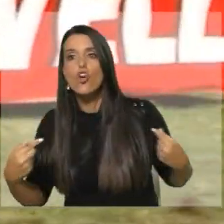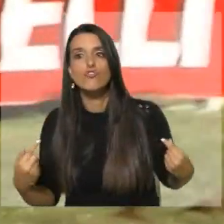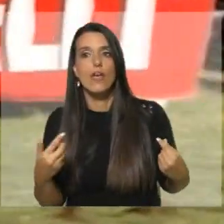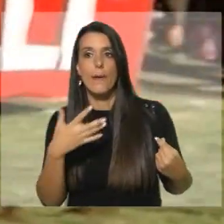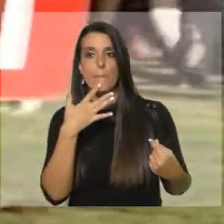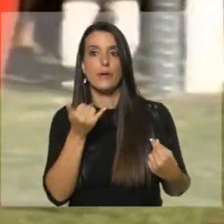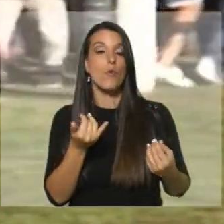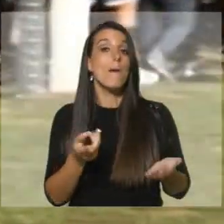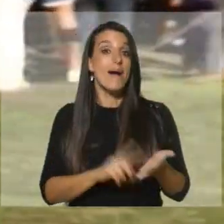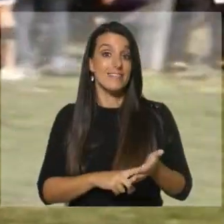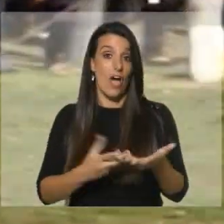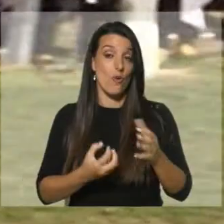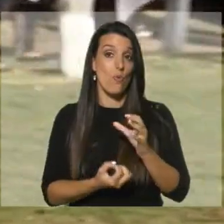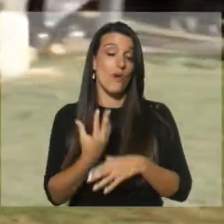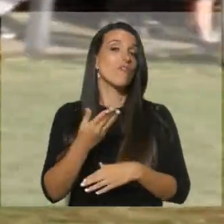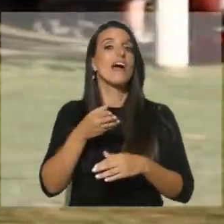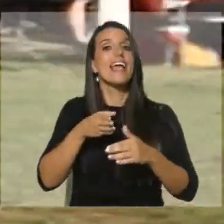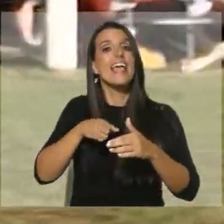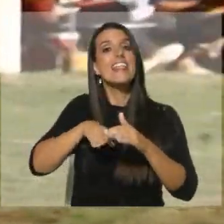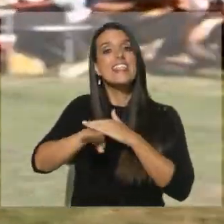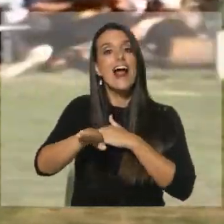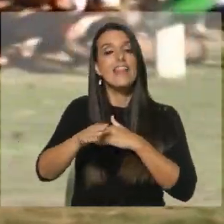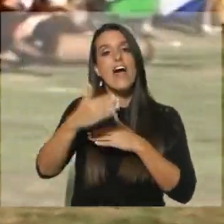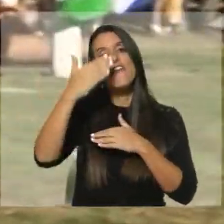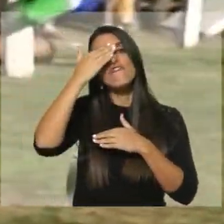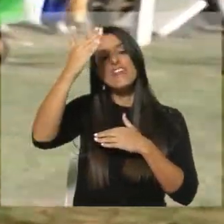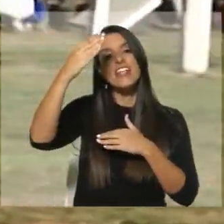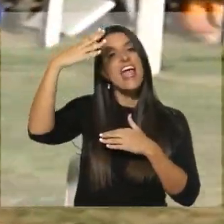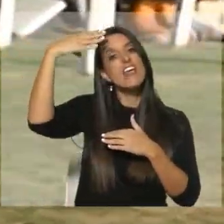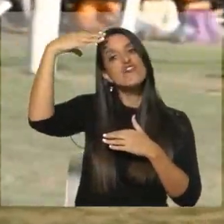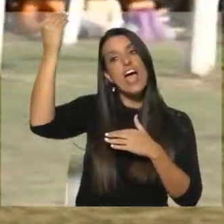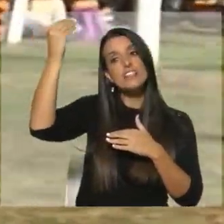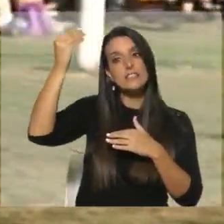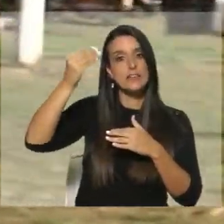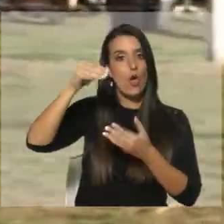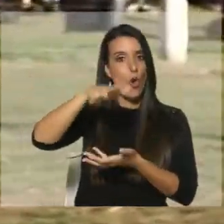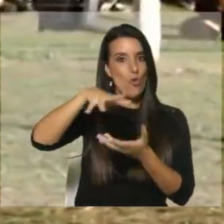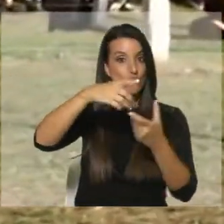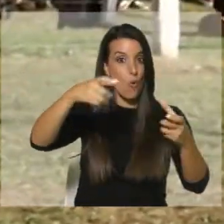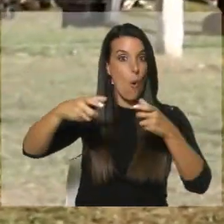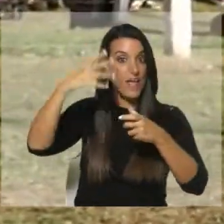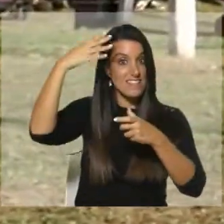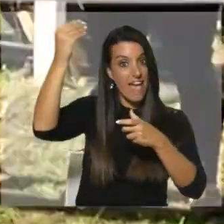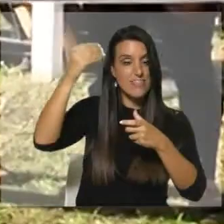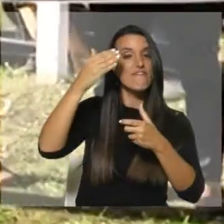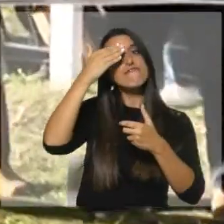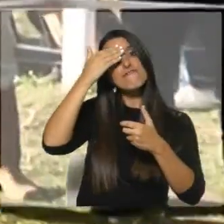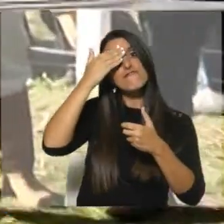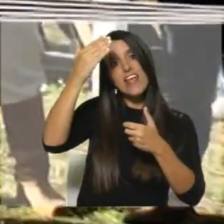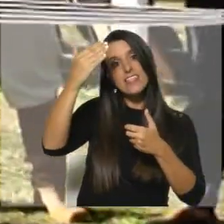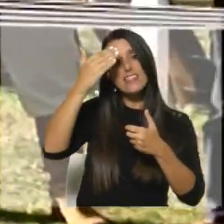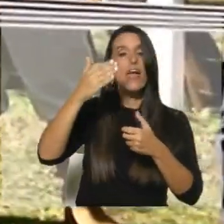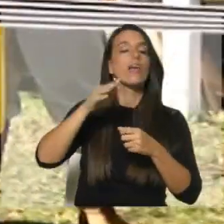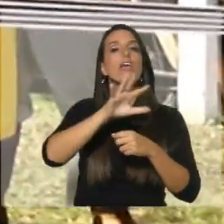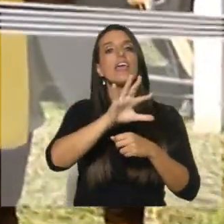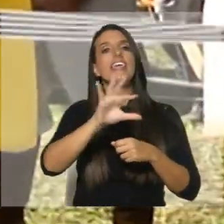hemos agregado es una entrada nueva en frente al Cian, que da sobre Avenida de la Playa. Ahí hay un parque para 500